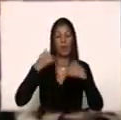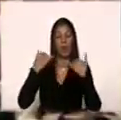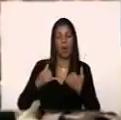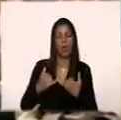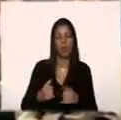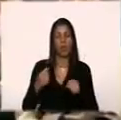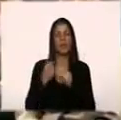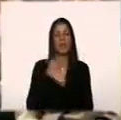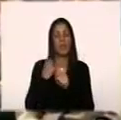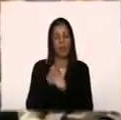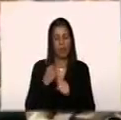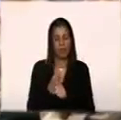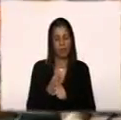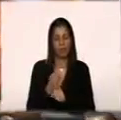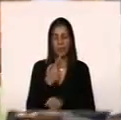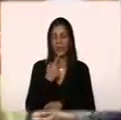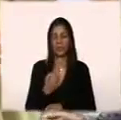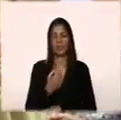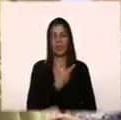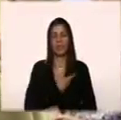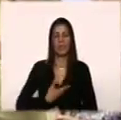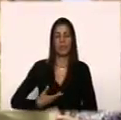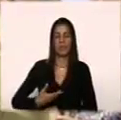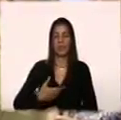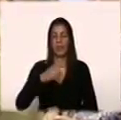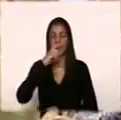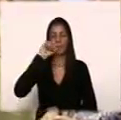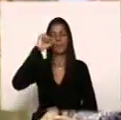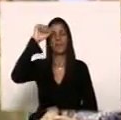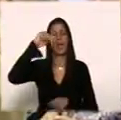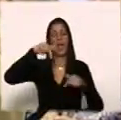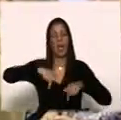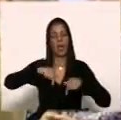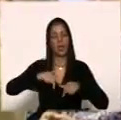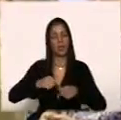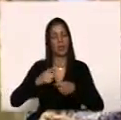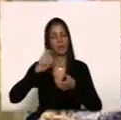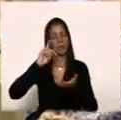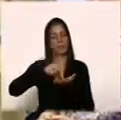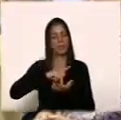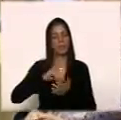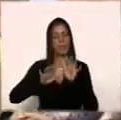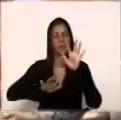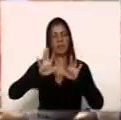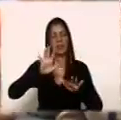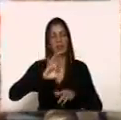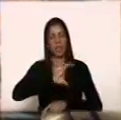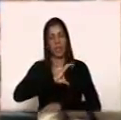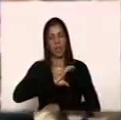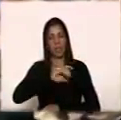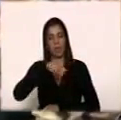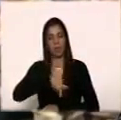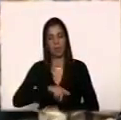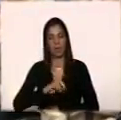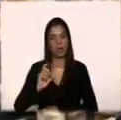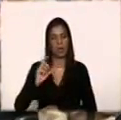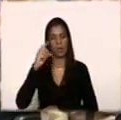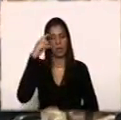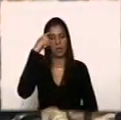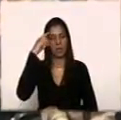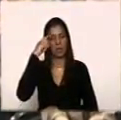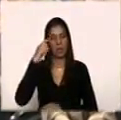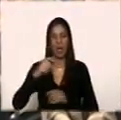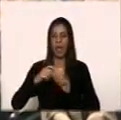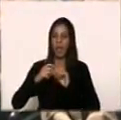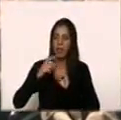Con la clase obrera, como lo dijo el comandante Nicolás Maduro aquí el 15 de enero, llegó el día del